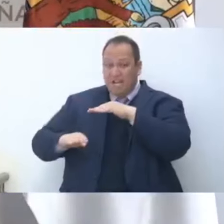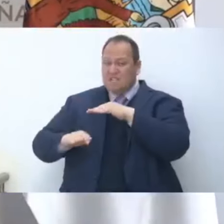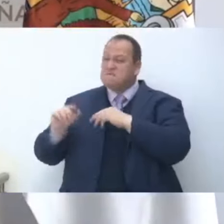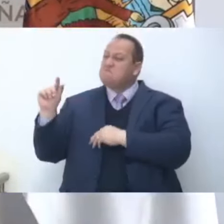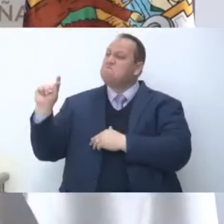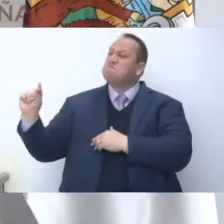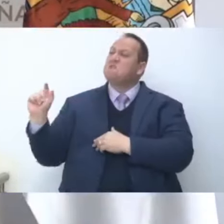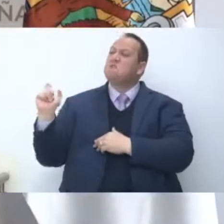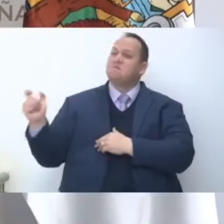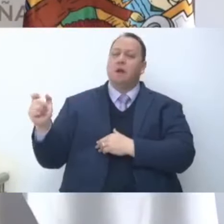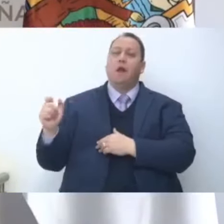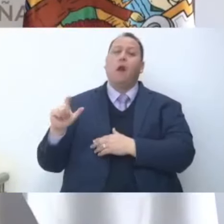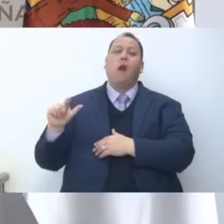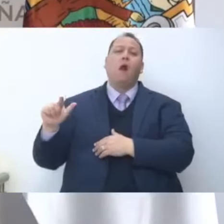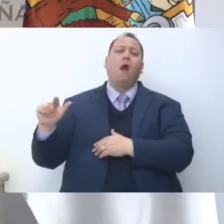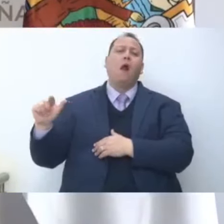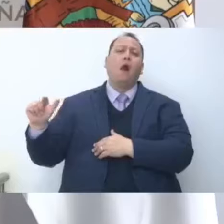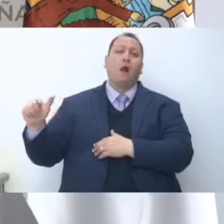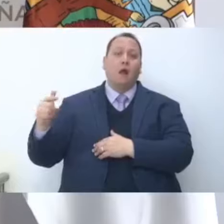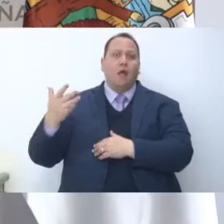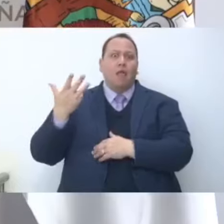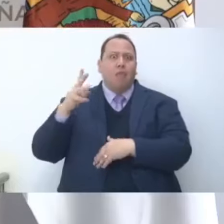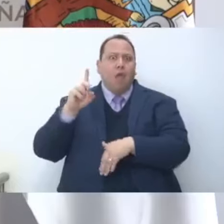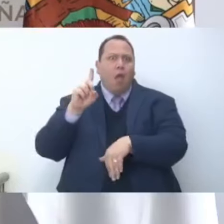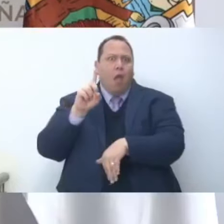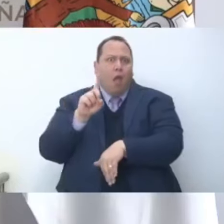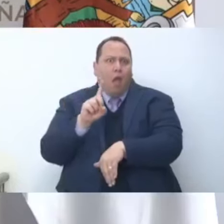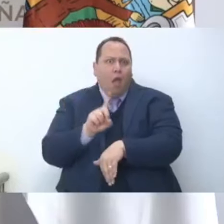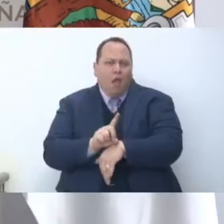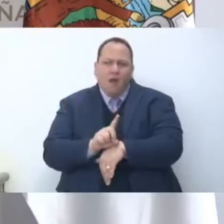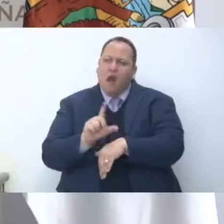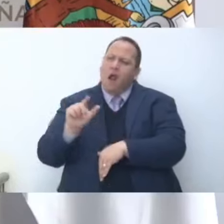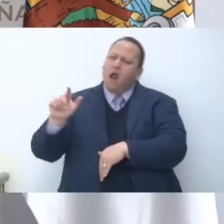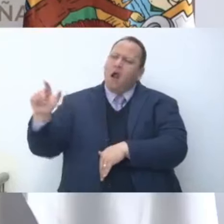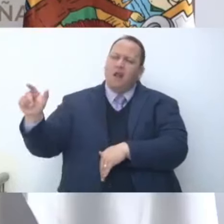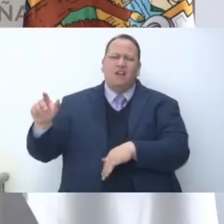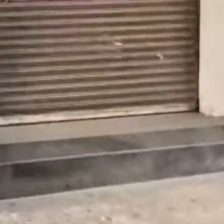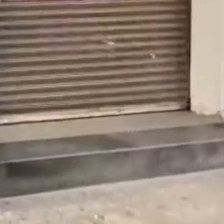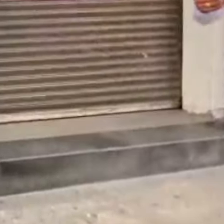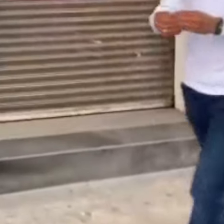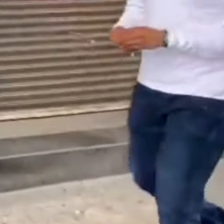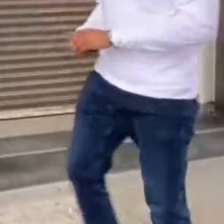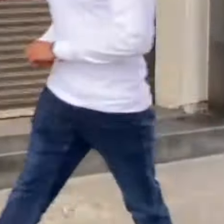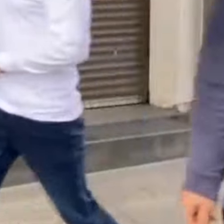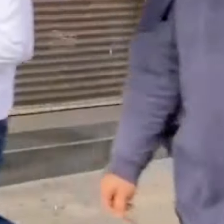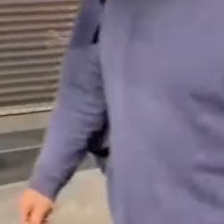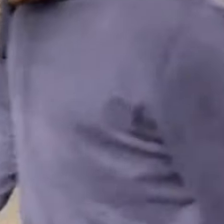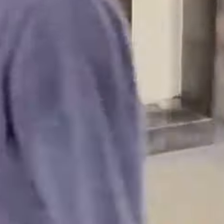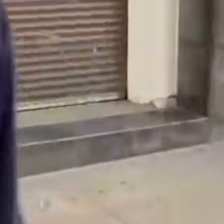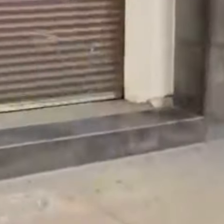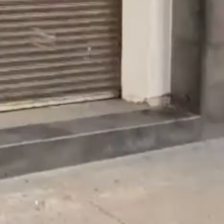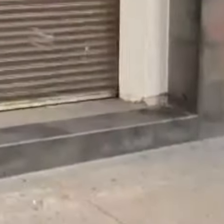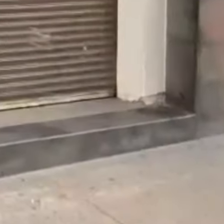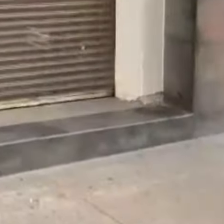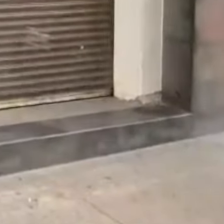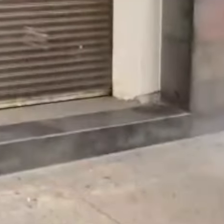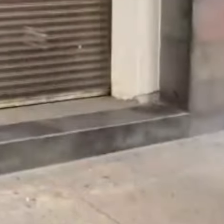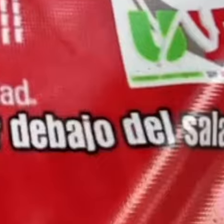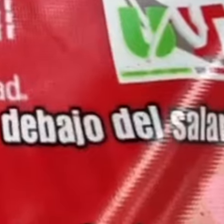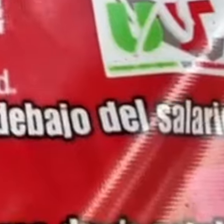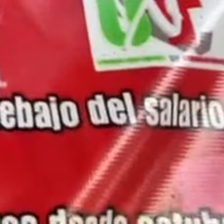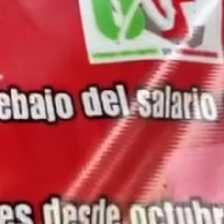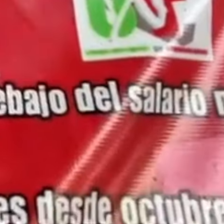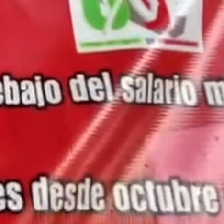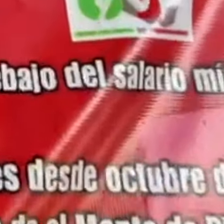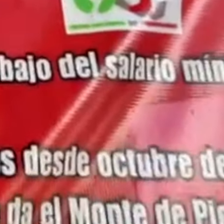y retrasan los pagos más de 10 días, entre otro tipo de conductas. Recientemente se ha reportado